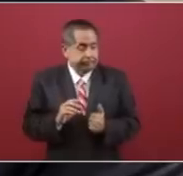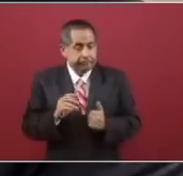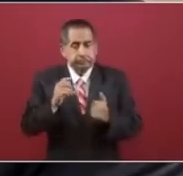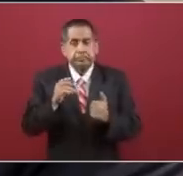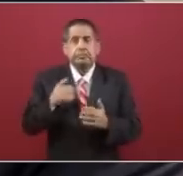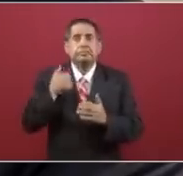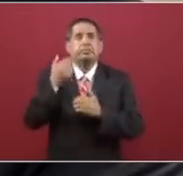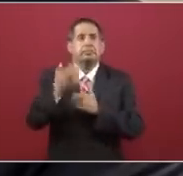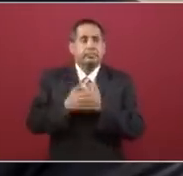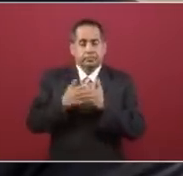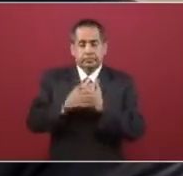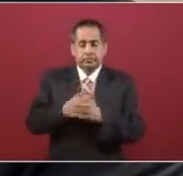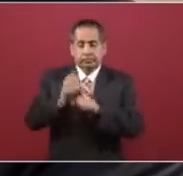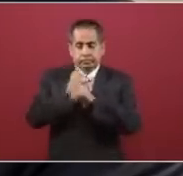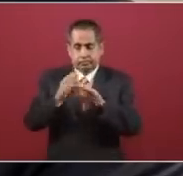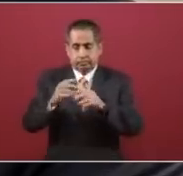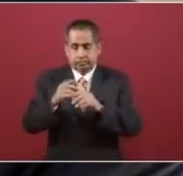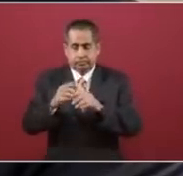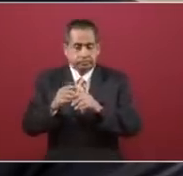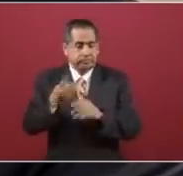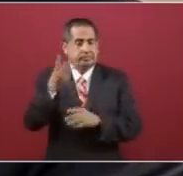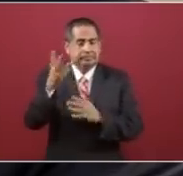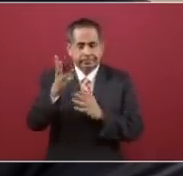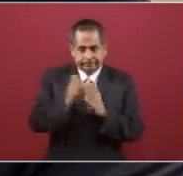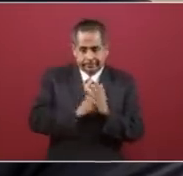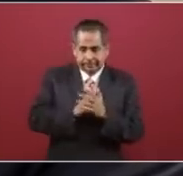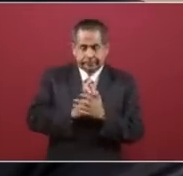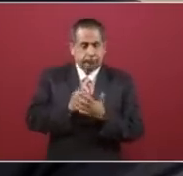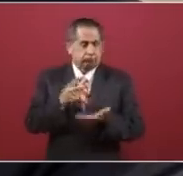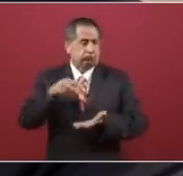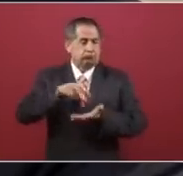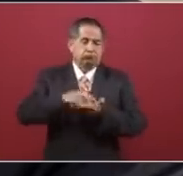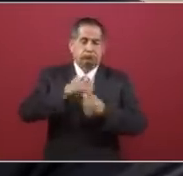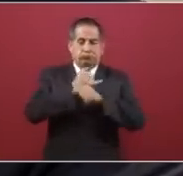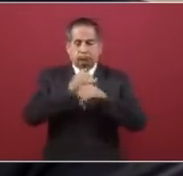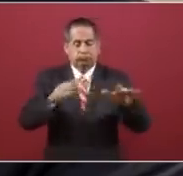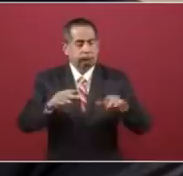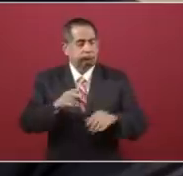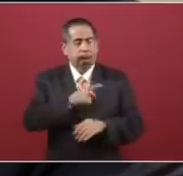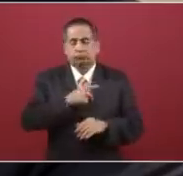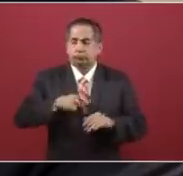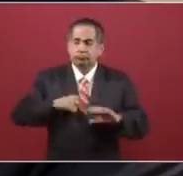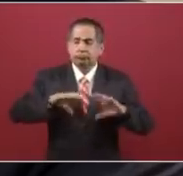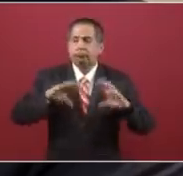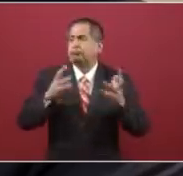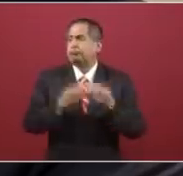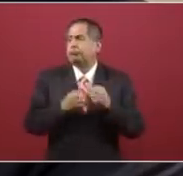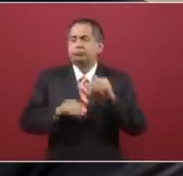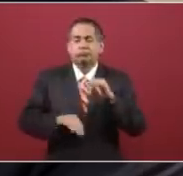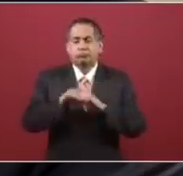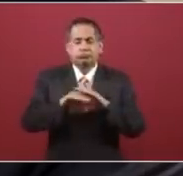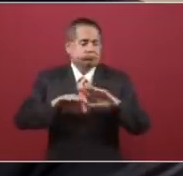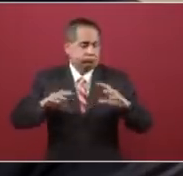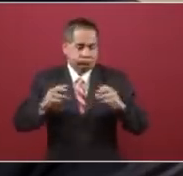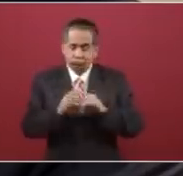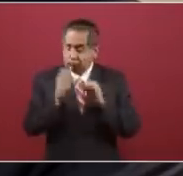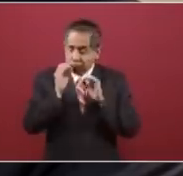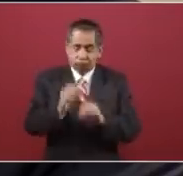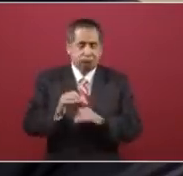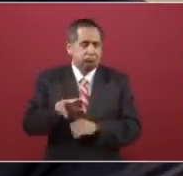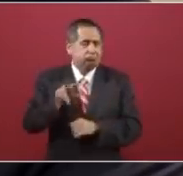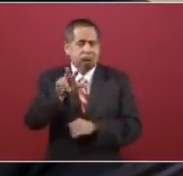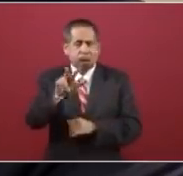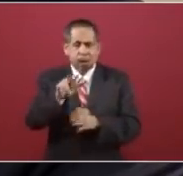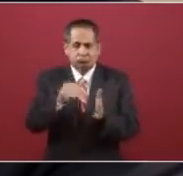próximo informe trimestral tienen que ser cuando menos 18 millones